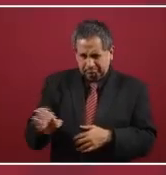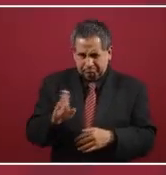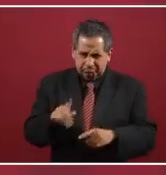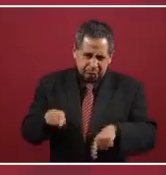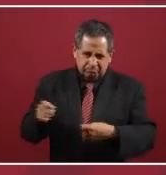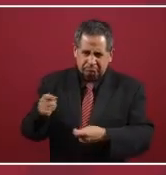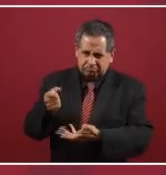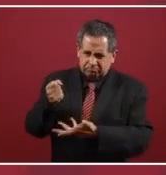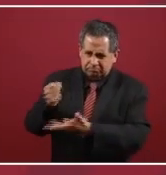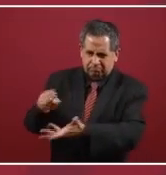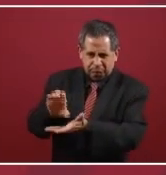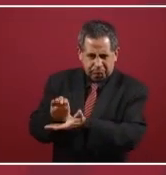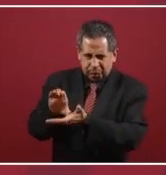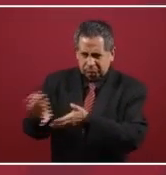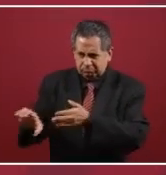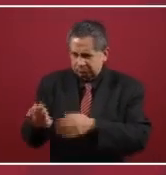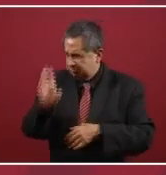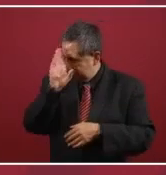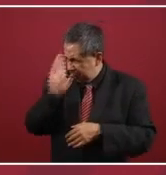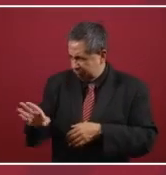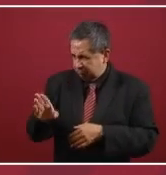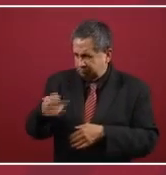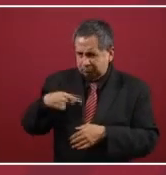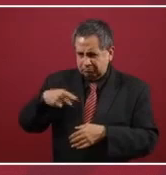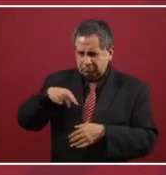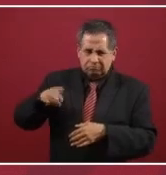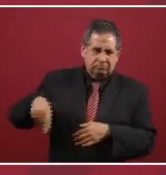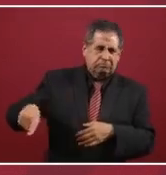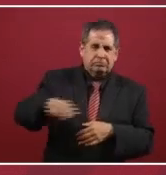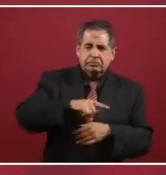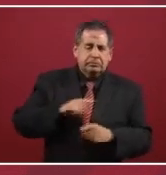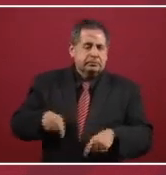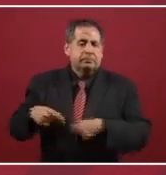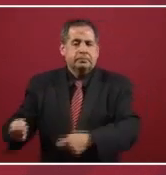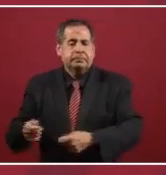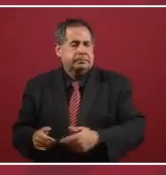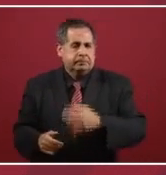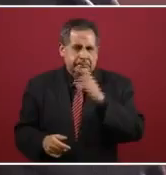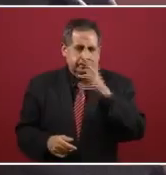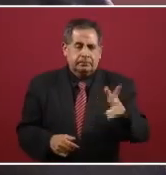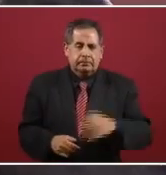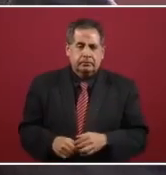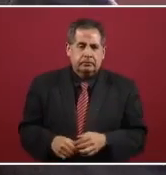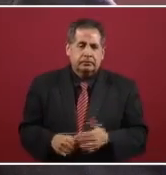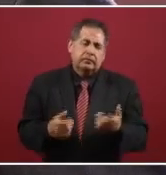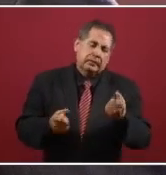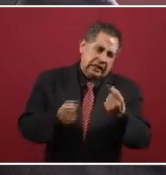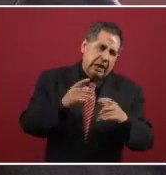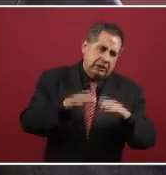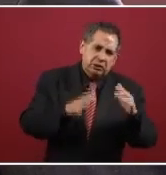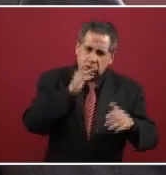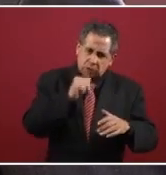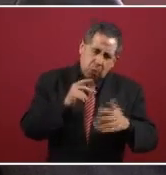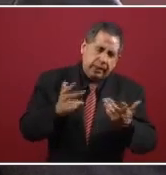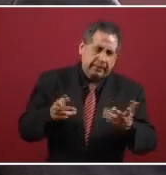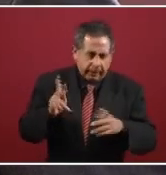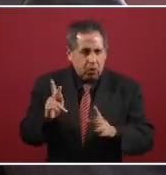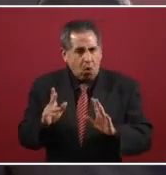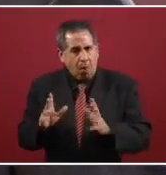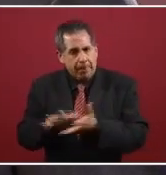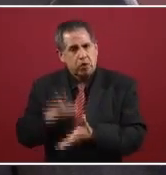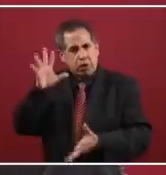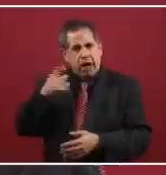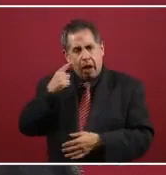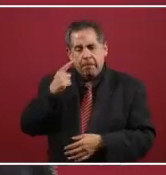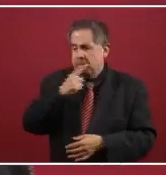entregar de manera directa a los beneficiarios. Hay cosas que no se pueden, pero